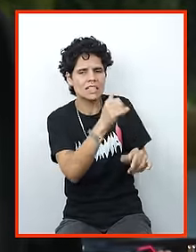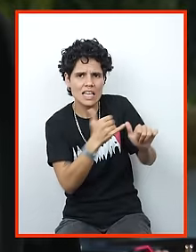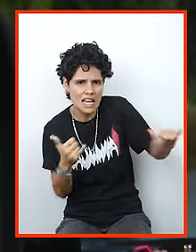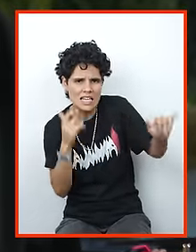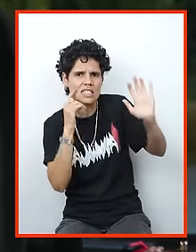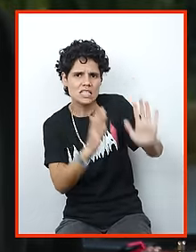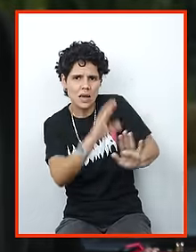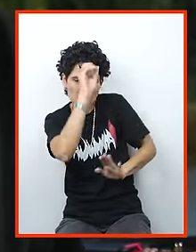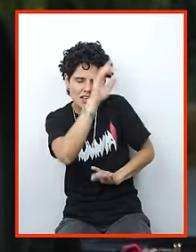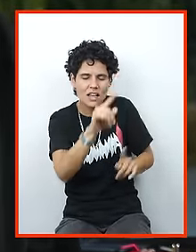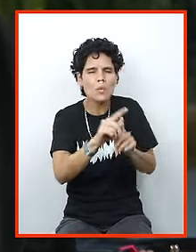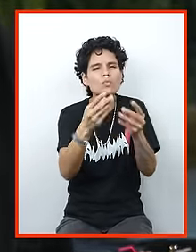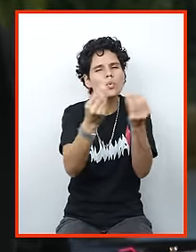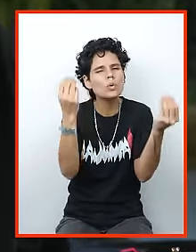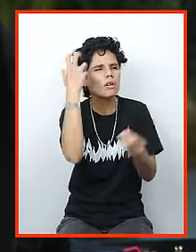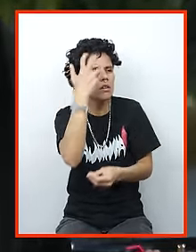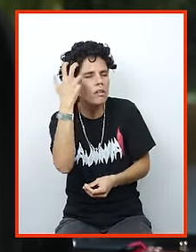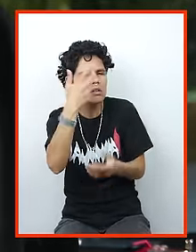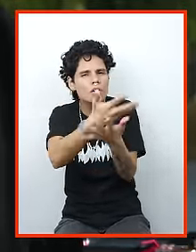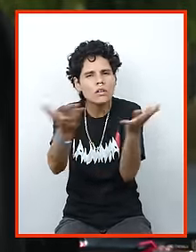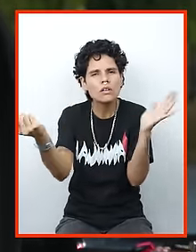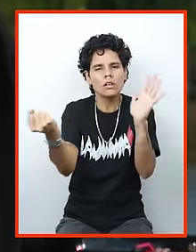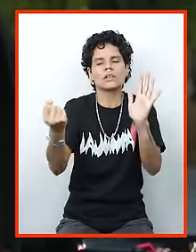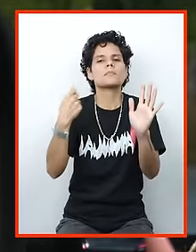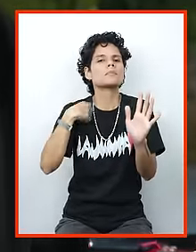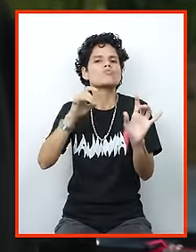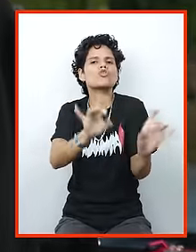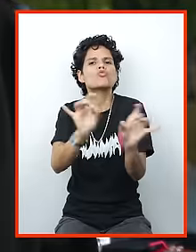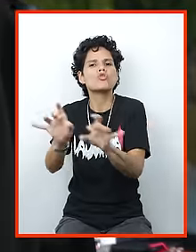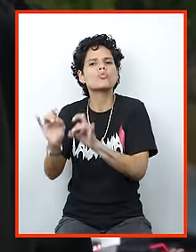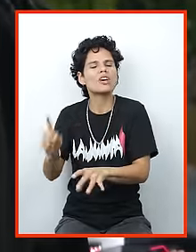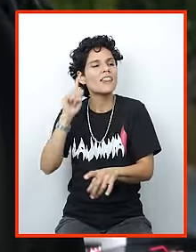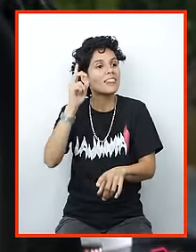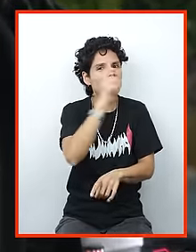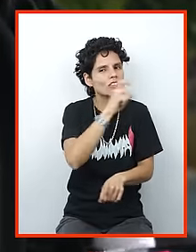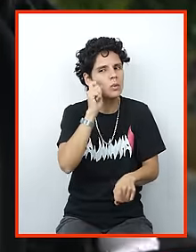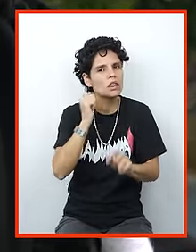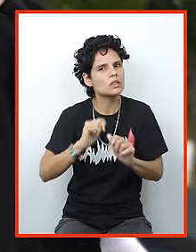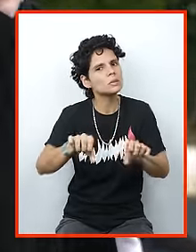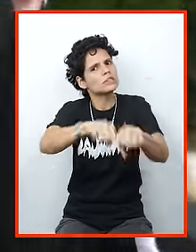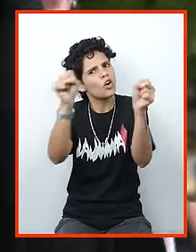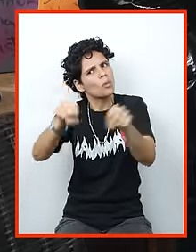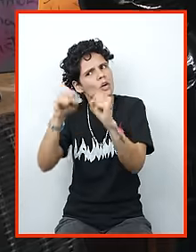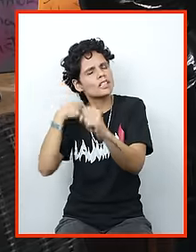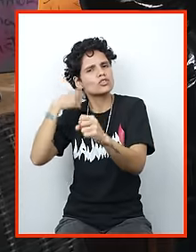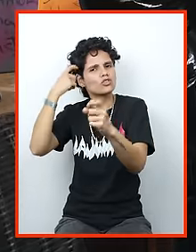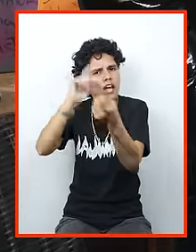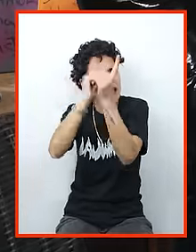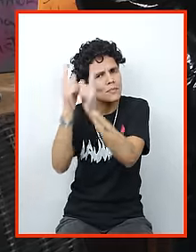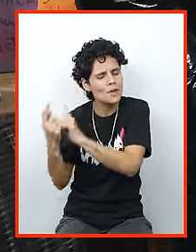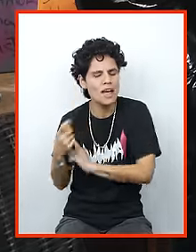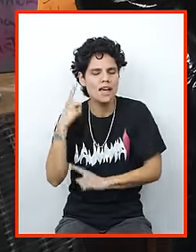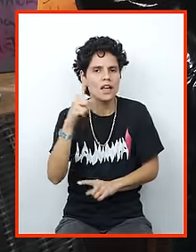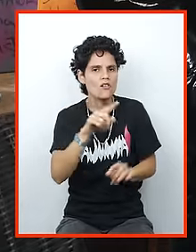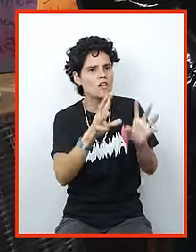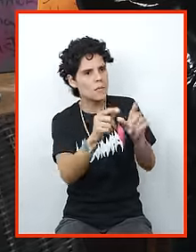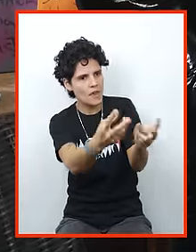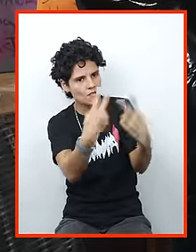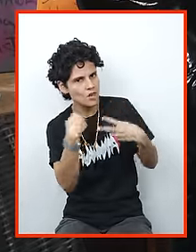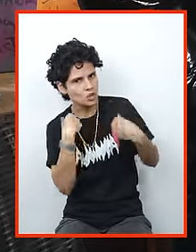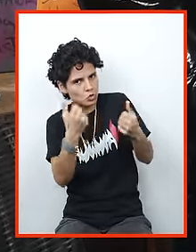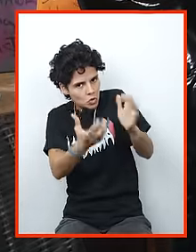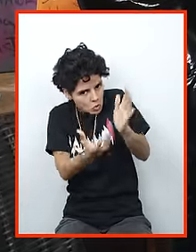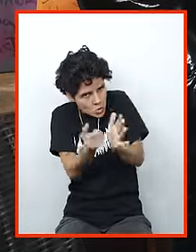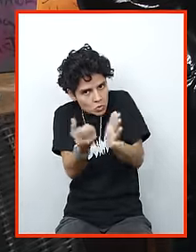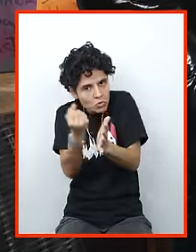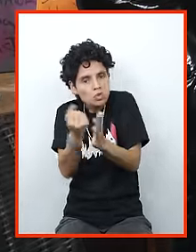es bacán de repente como romper esos paradigmas y es lo que hemos estado haciendo con el disco, igual es bonito igual cuando logras cosas y como que tu familia lo ve y es como, oye,